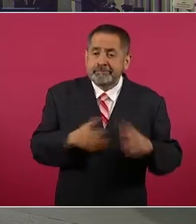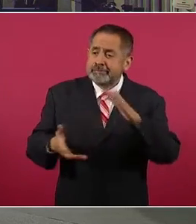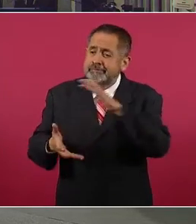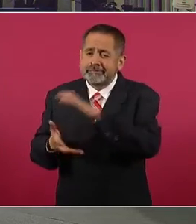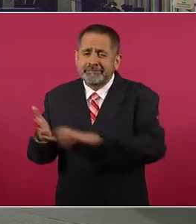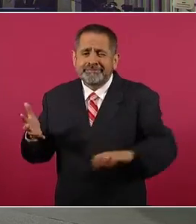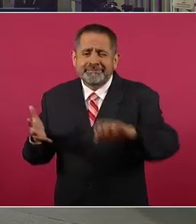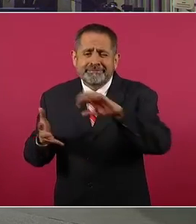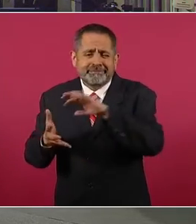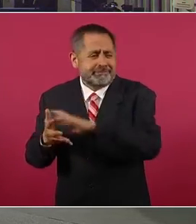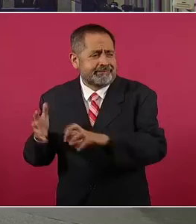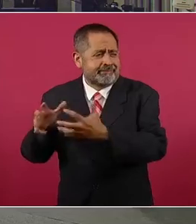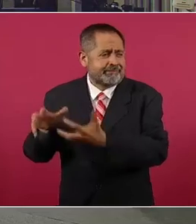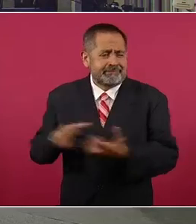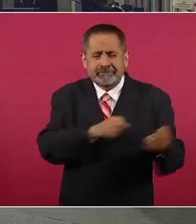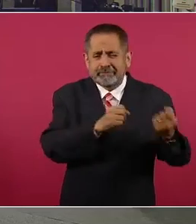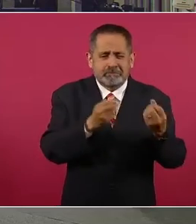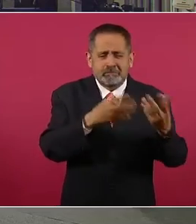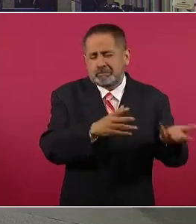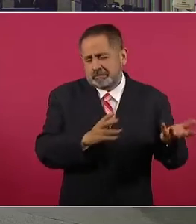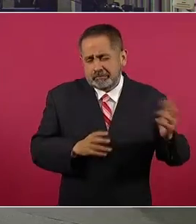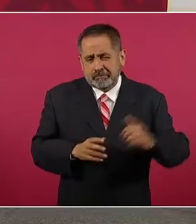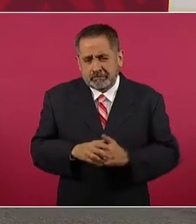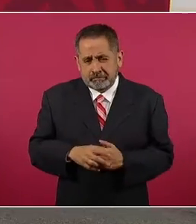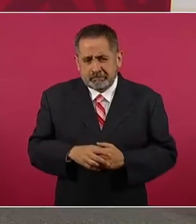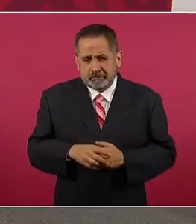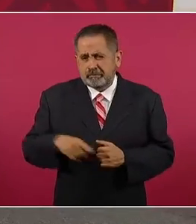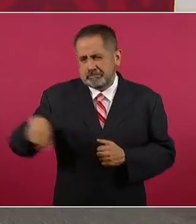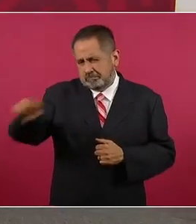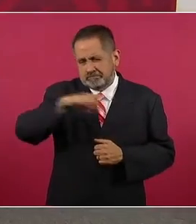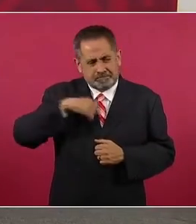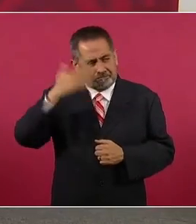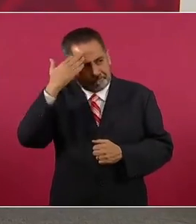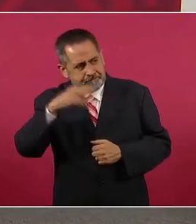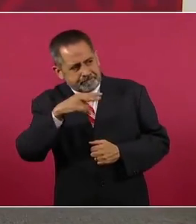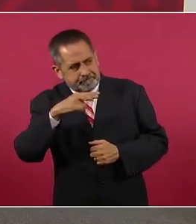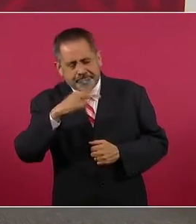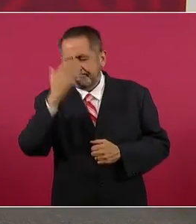país. ¿Ustedes creen que la gente no lo sabe?